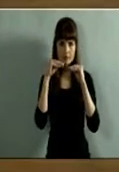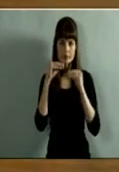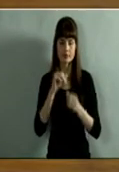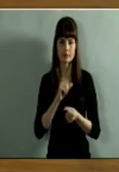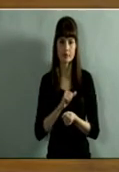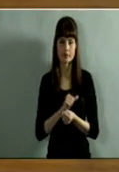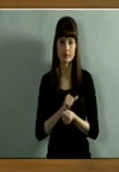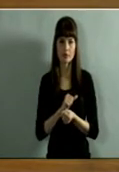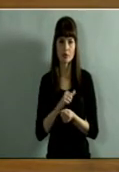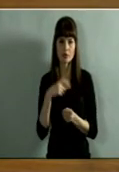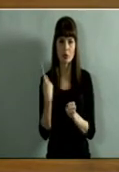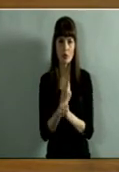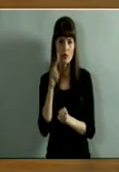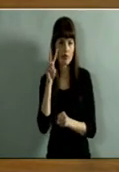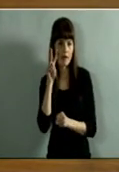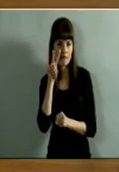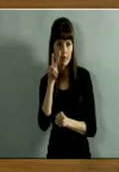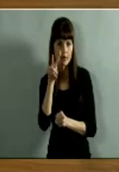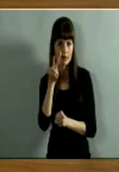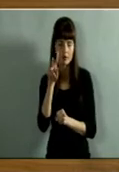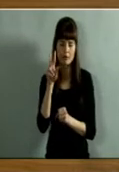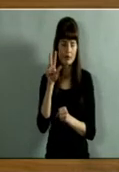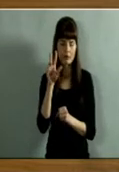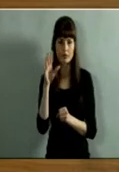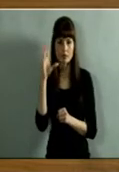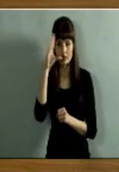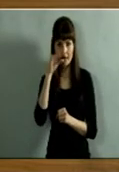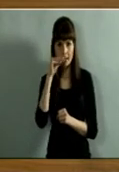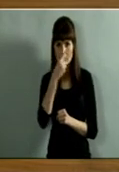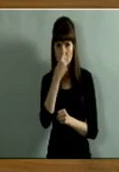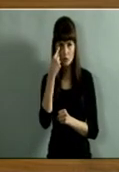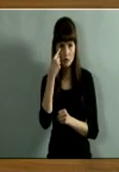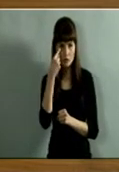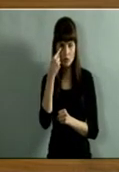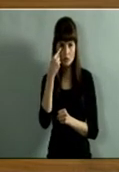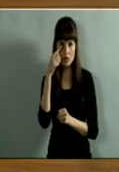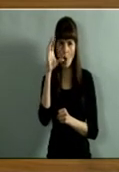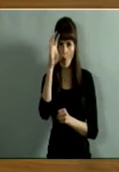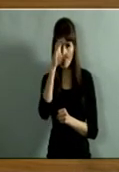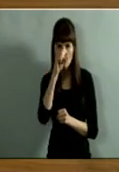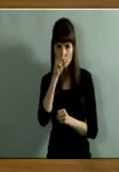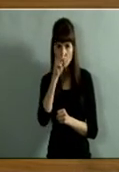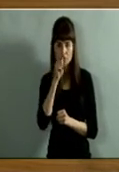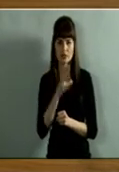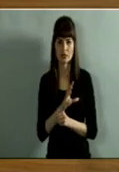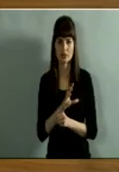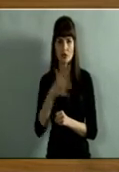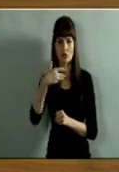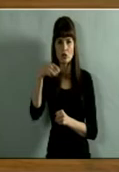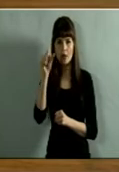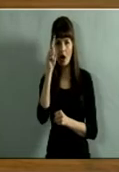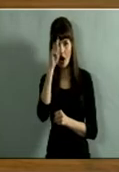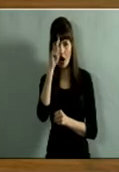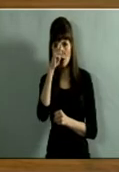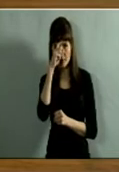y no llegué a ver nada. Tuve que frenar el camión en la banquina y vinieron y me llevaron directamente al Hospital Santa Lucía